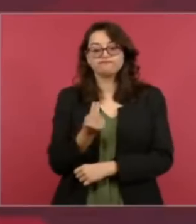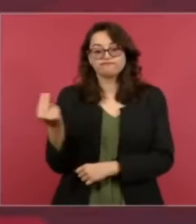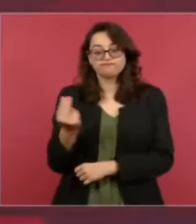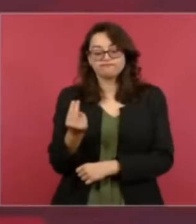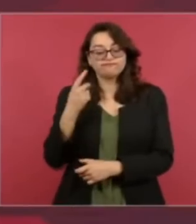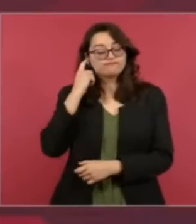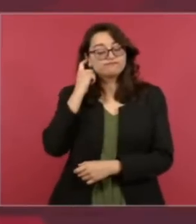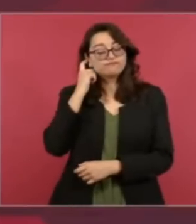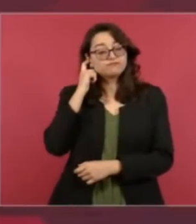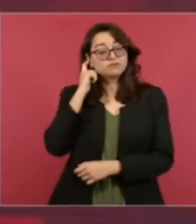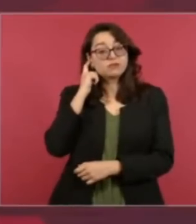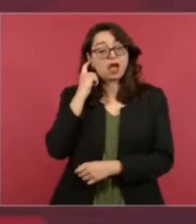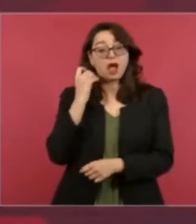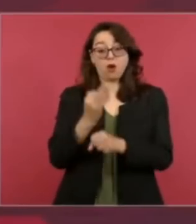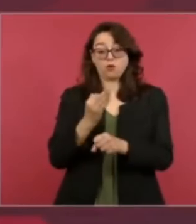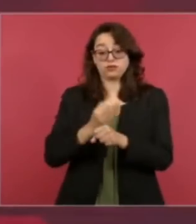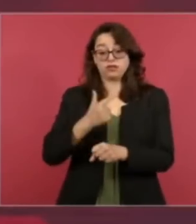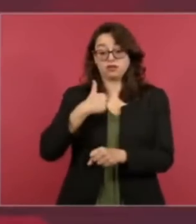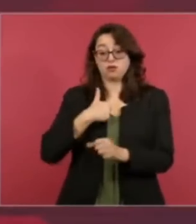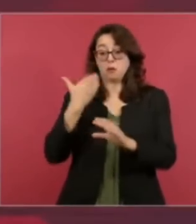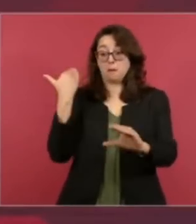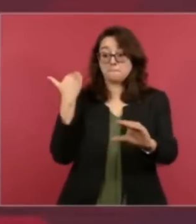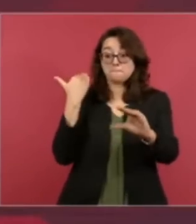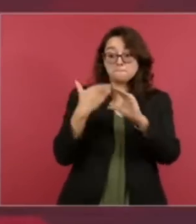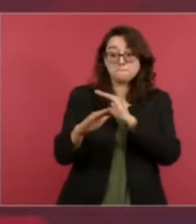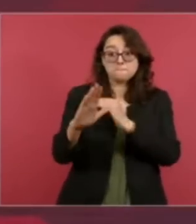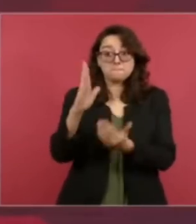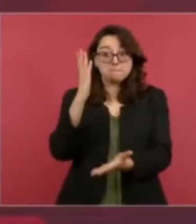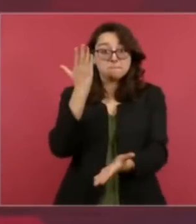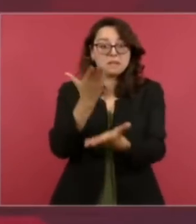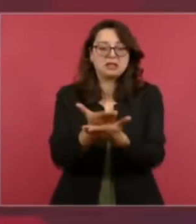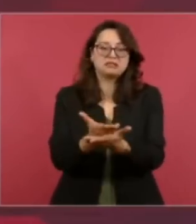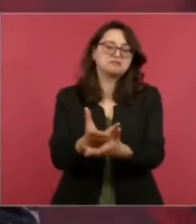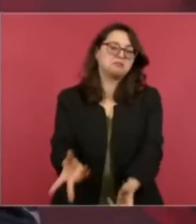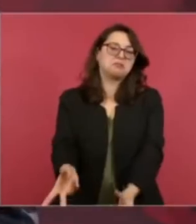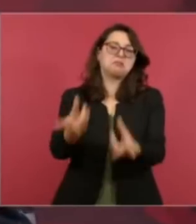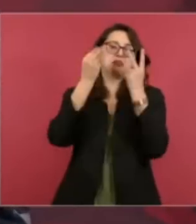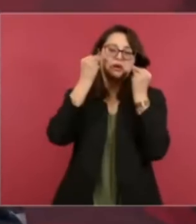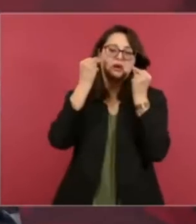Entonces, voy a enviar, antes de terminar,